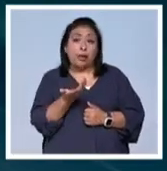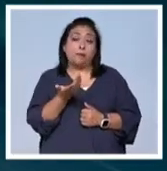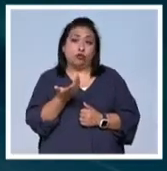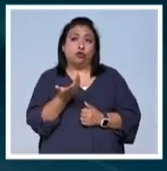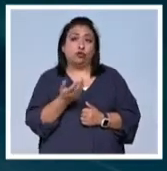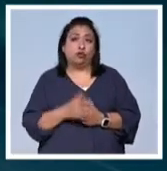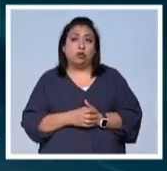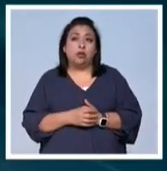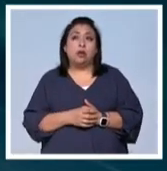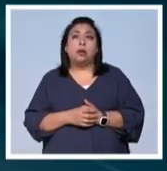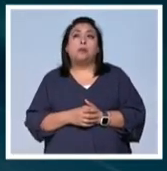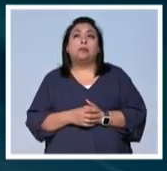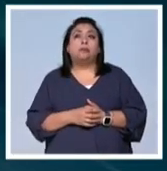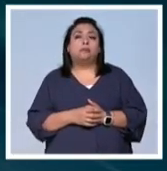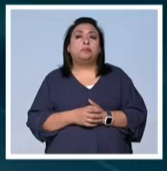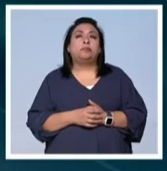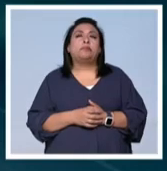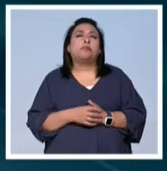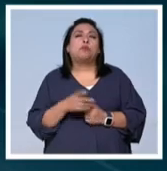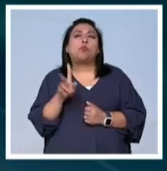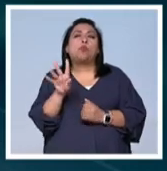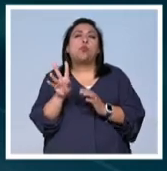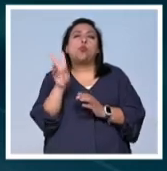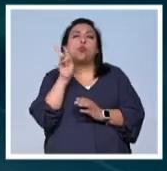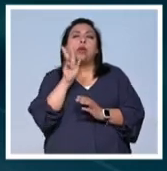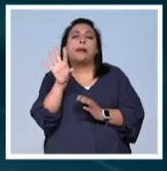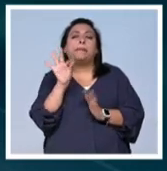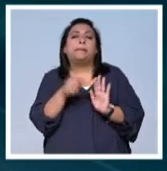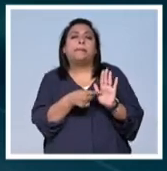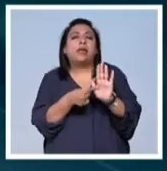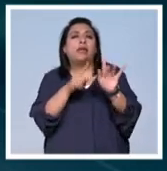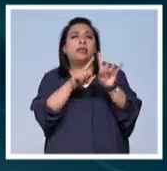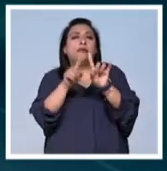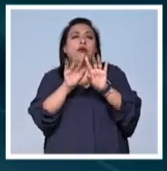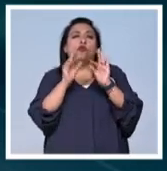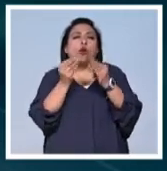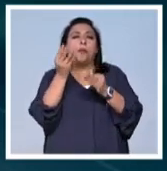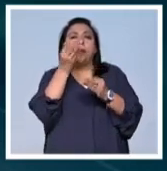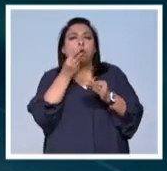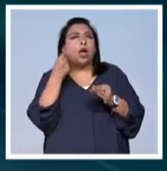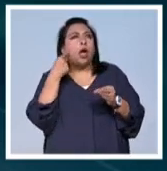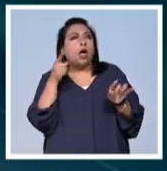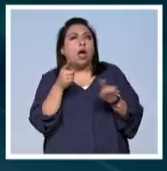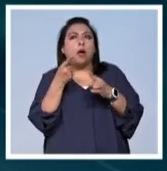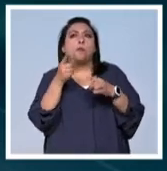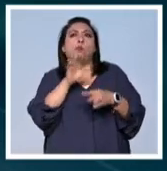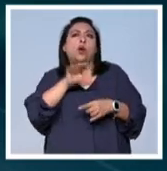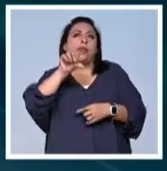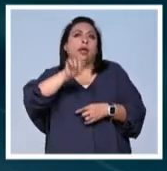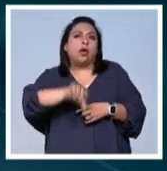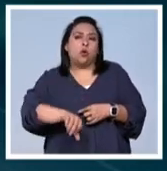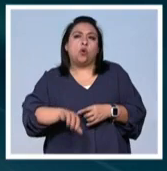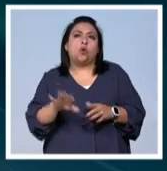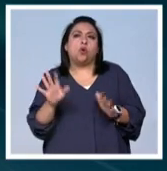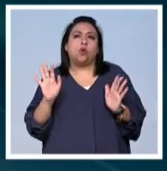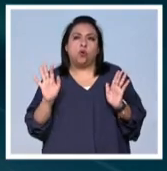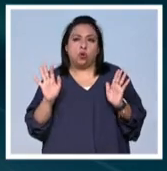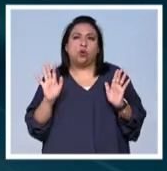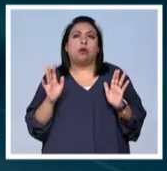una una pequeña muestra de las diferentes estéticas que hoy día se pueden dar